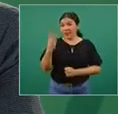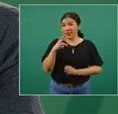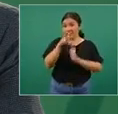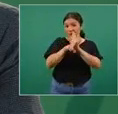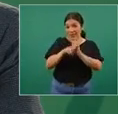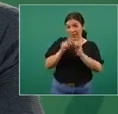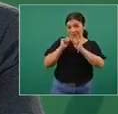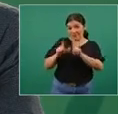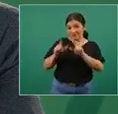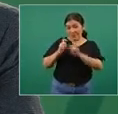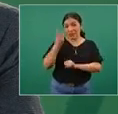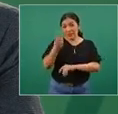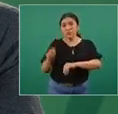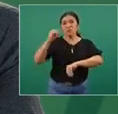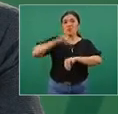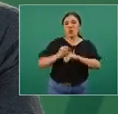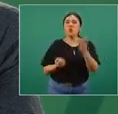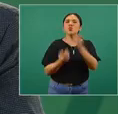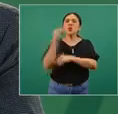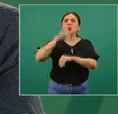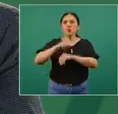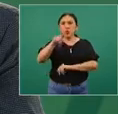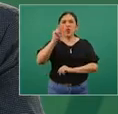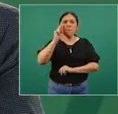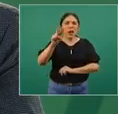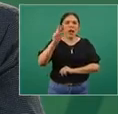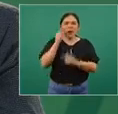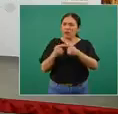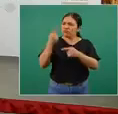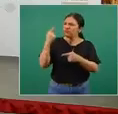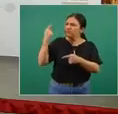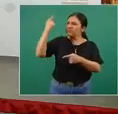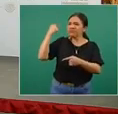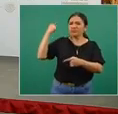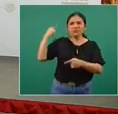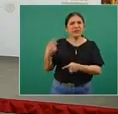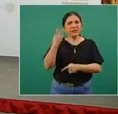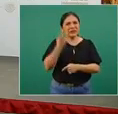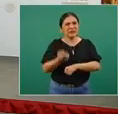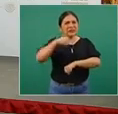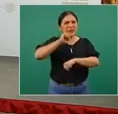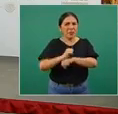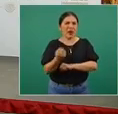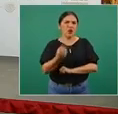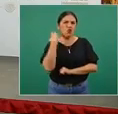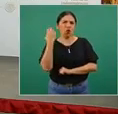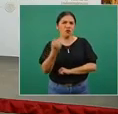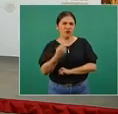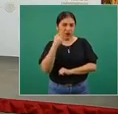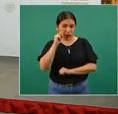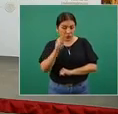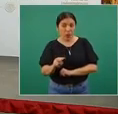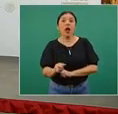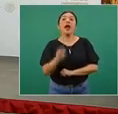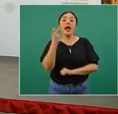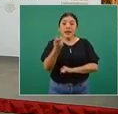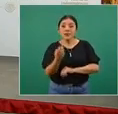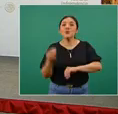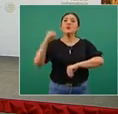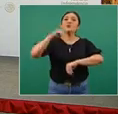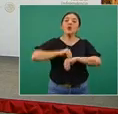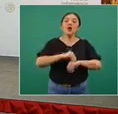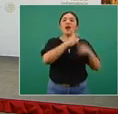que son unos nuevos elementos técnicos que ustedes han venido viendo a lo largo de estas conferencias, se